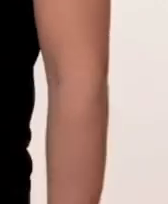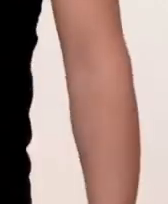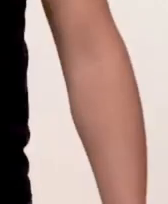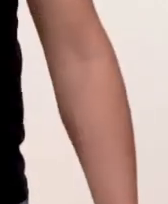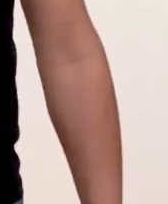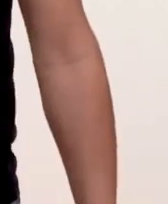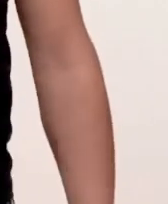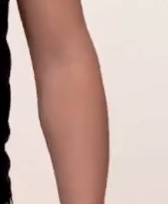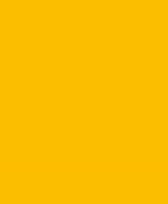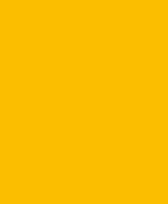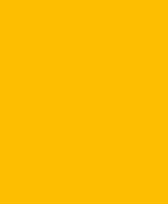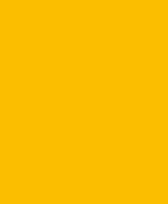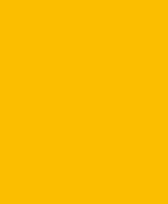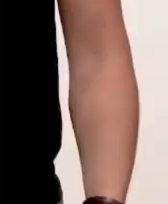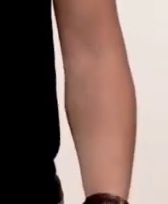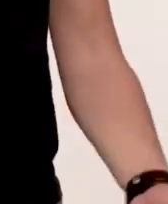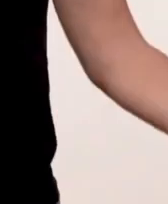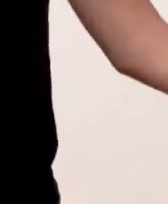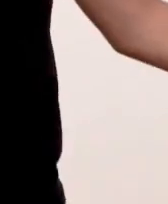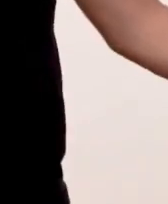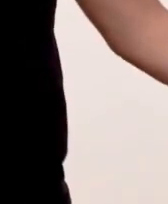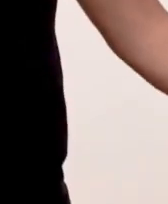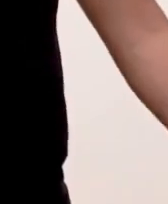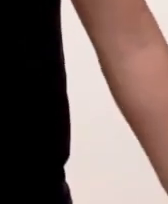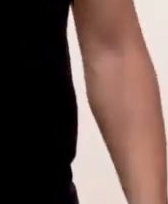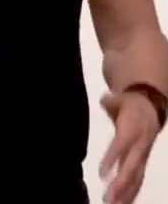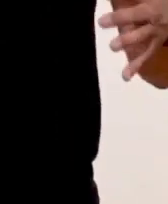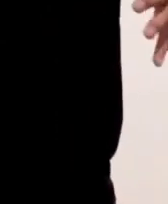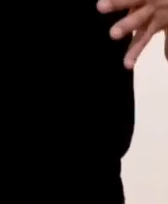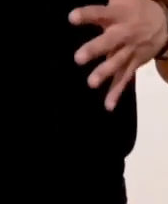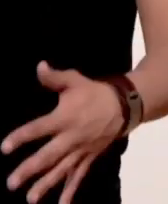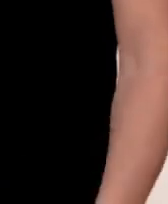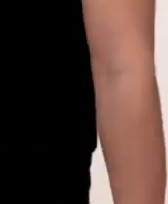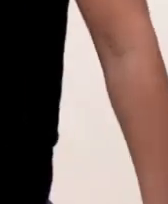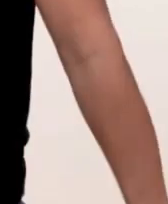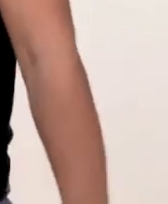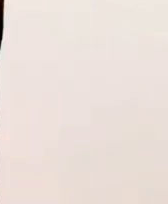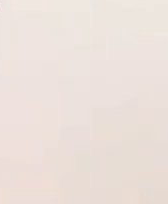La tercera alternativa es tipo Wakanda.